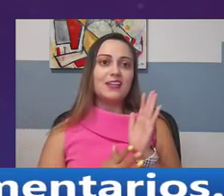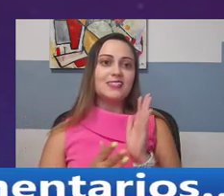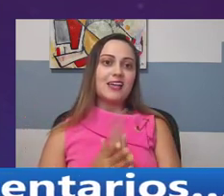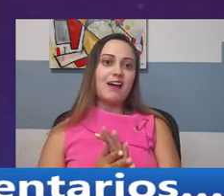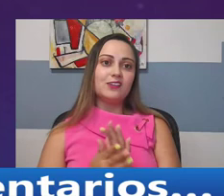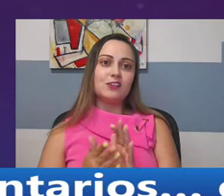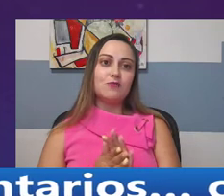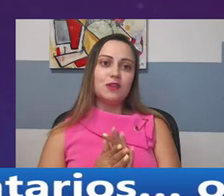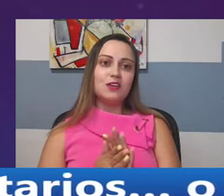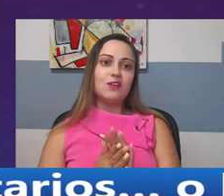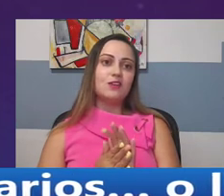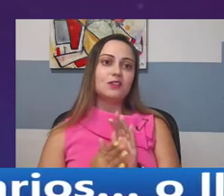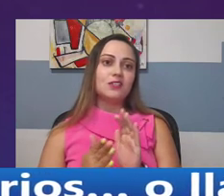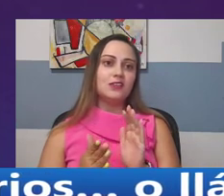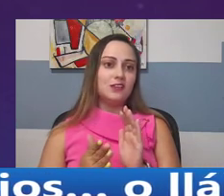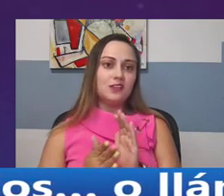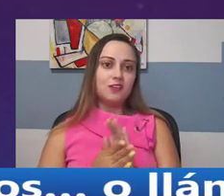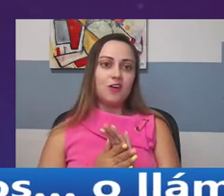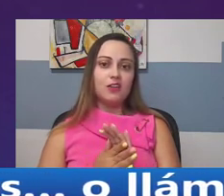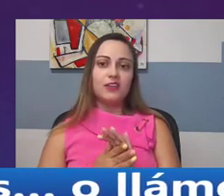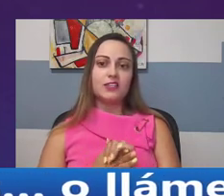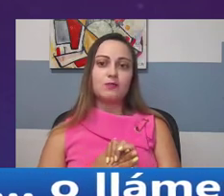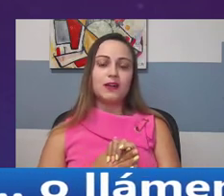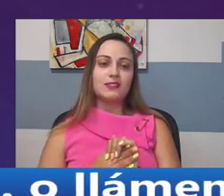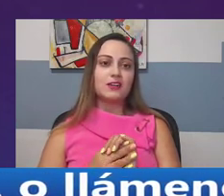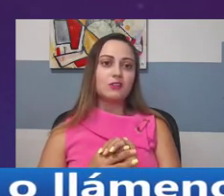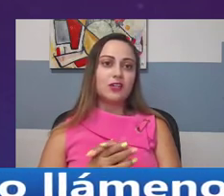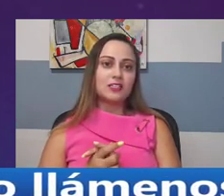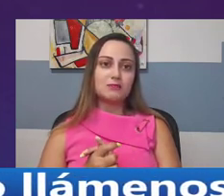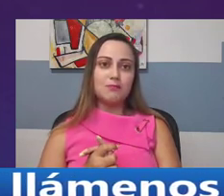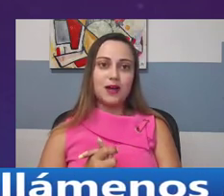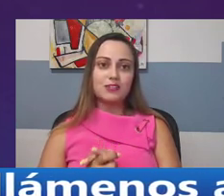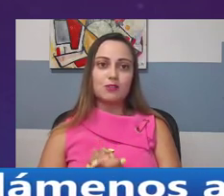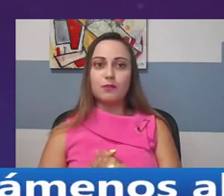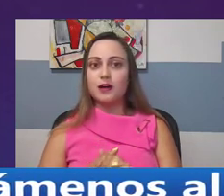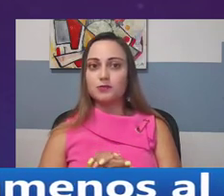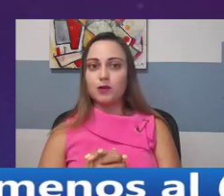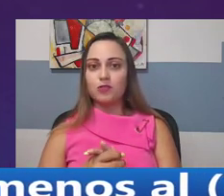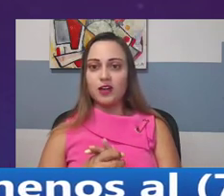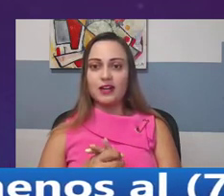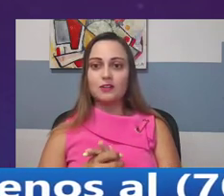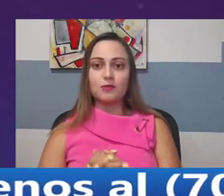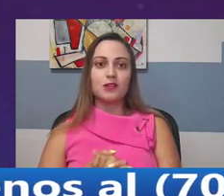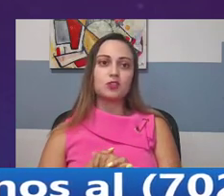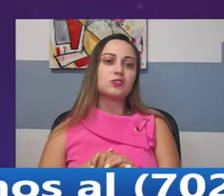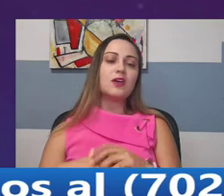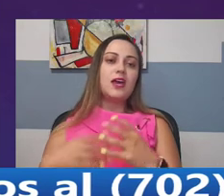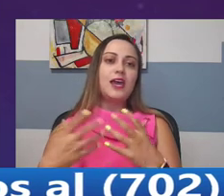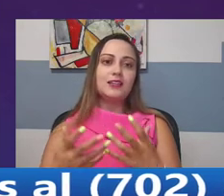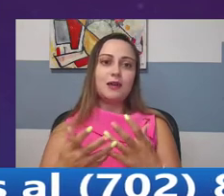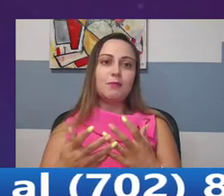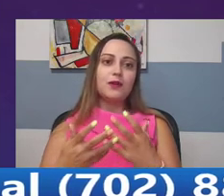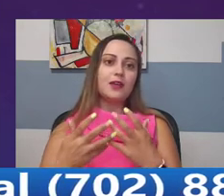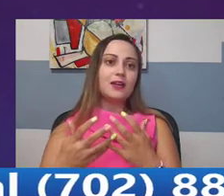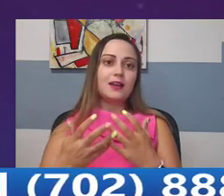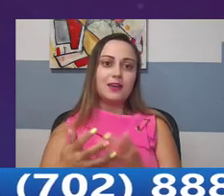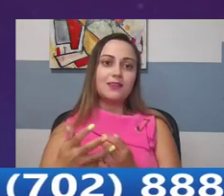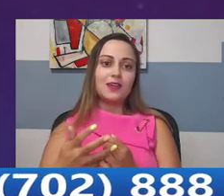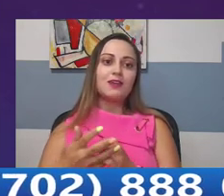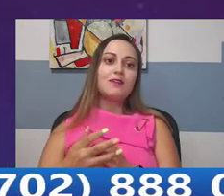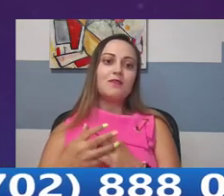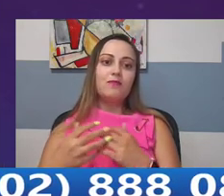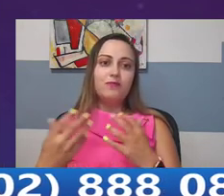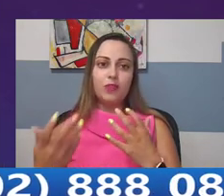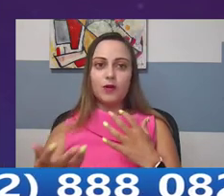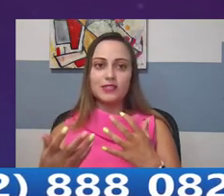Obviamente, estados y domingos y jodes van a ser los días más ocupados para un realte porque eso es el tiempo en que